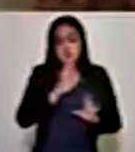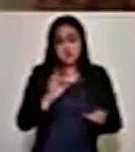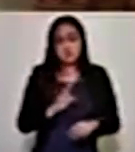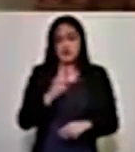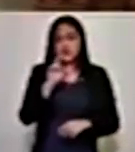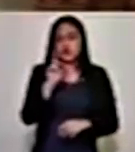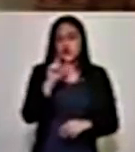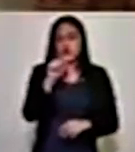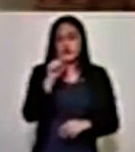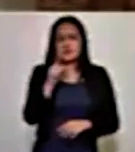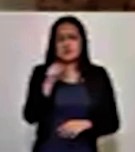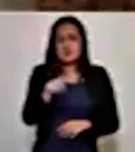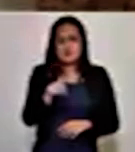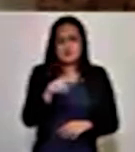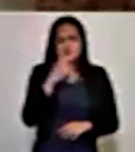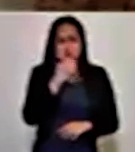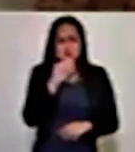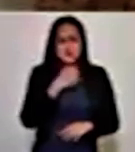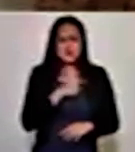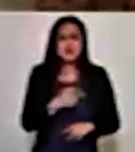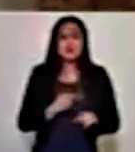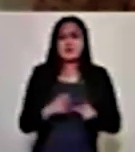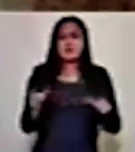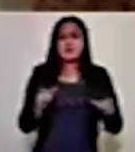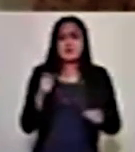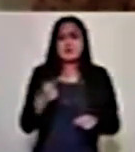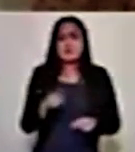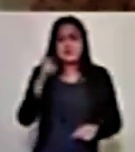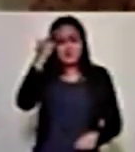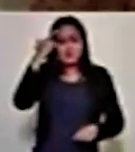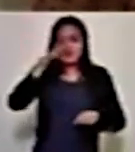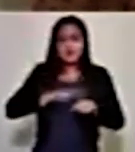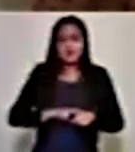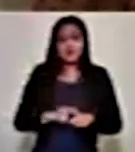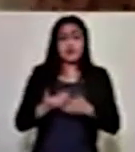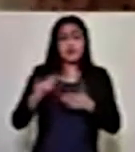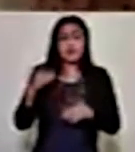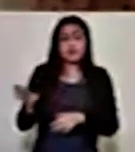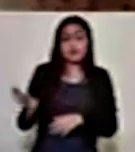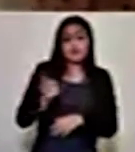debate. Lo tiene la rectoría que nombró